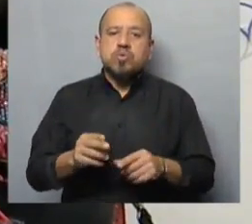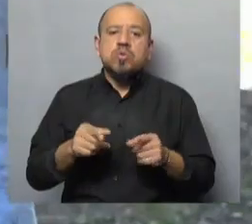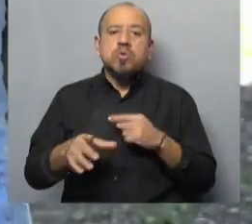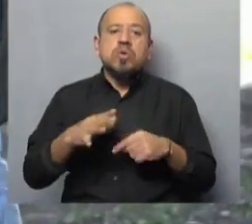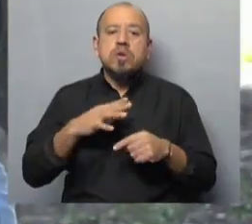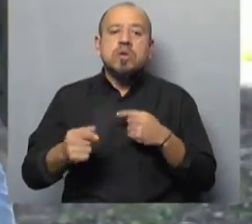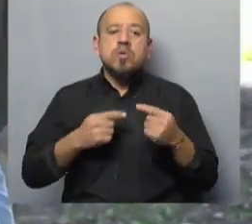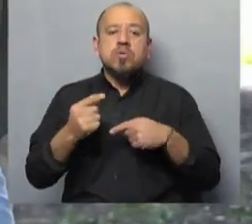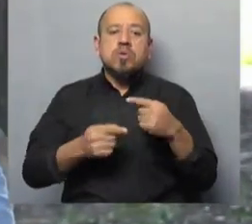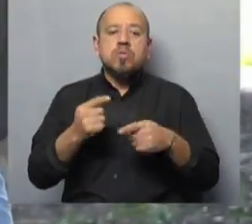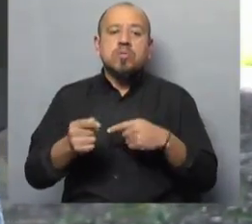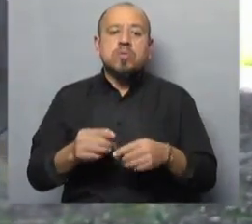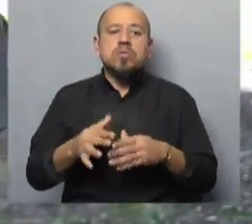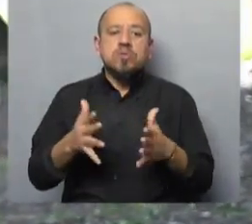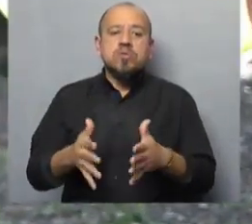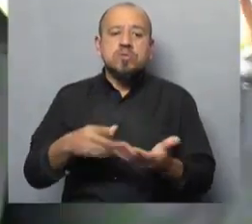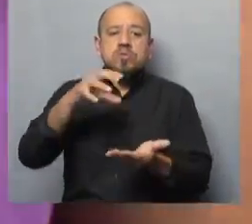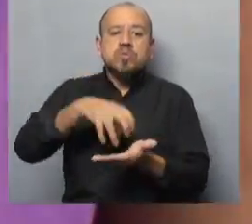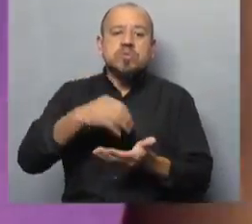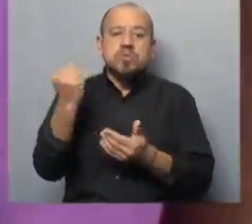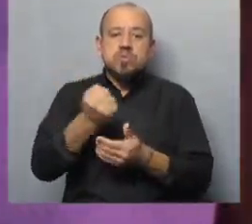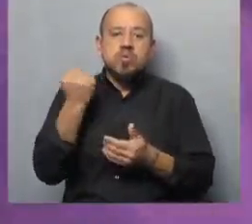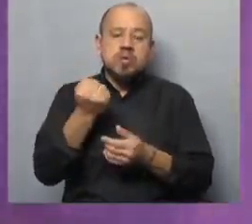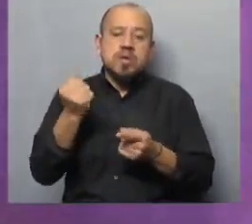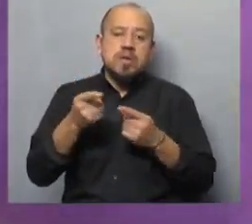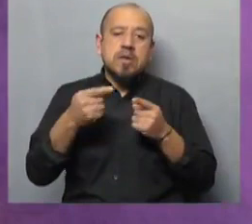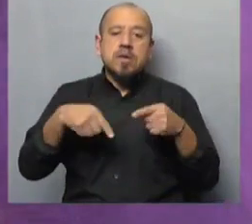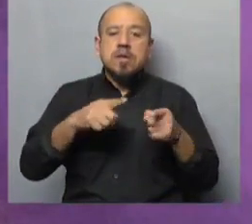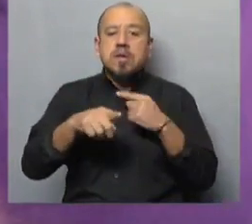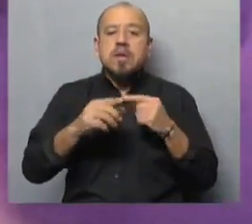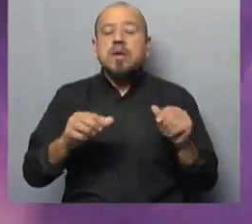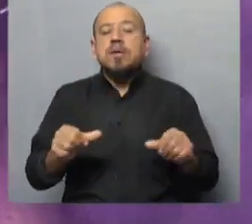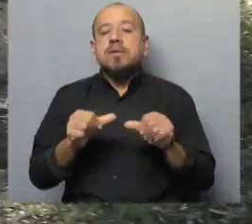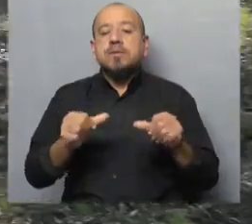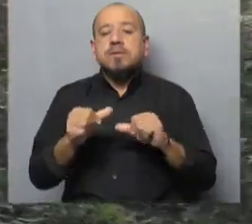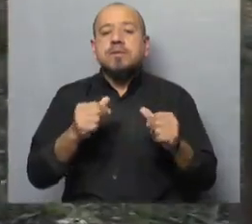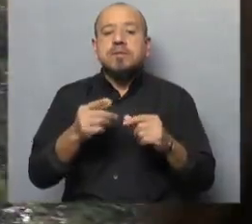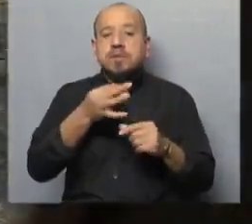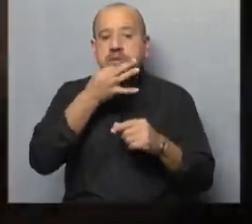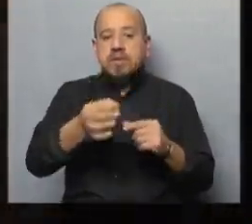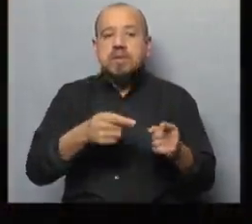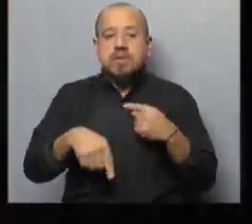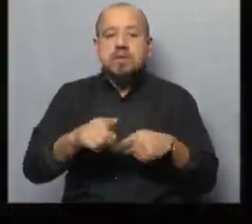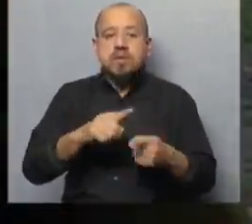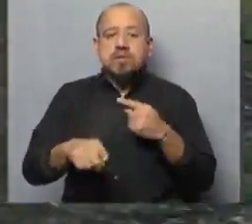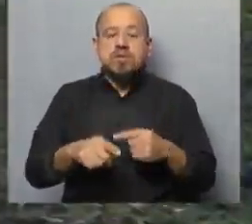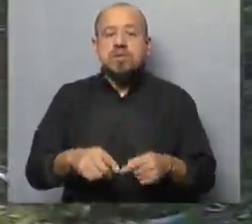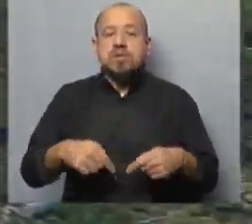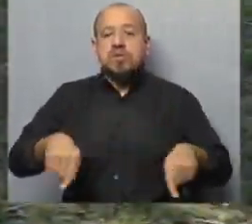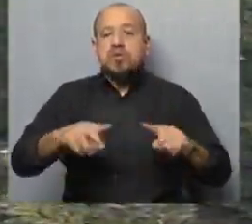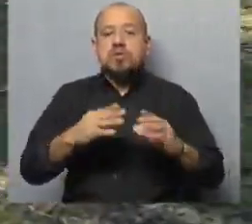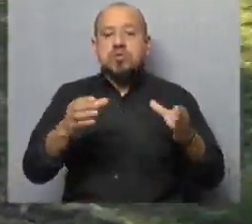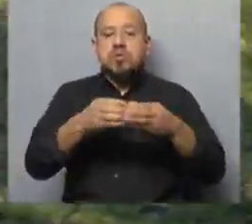continúa reivindicando como un lugar importante de participación a desarrollar informaron fuentes de esa articulación de